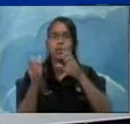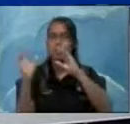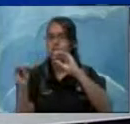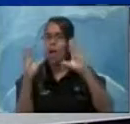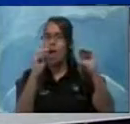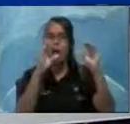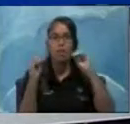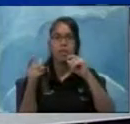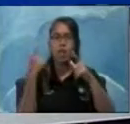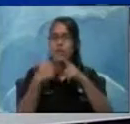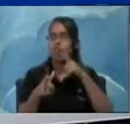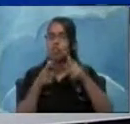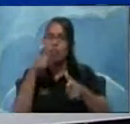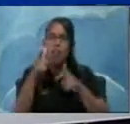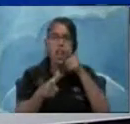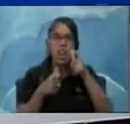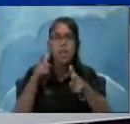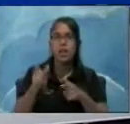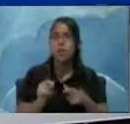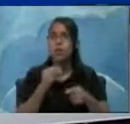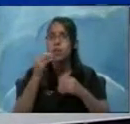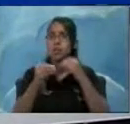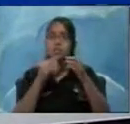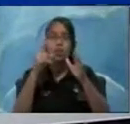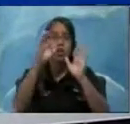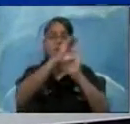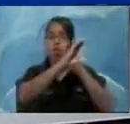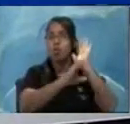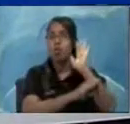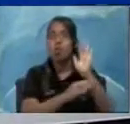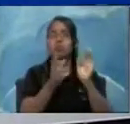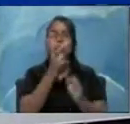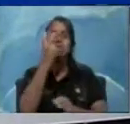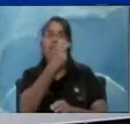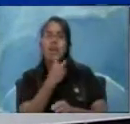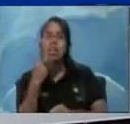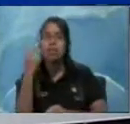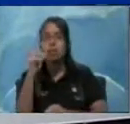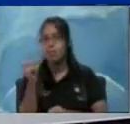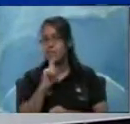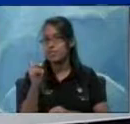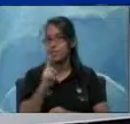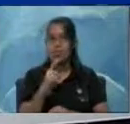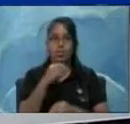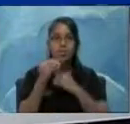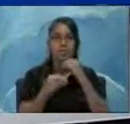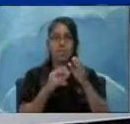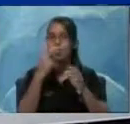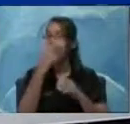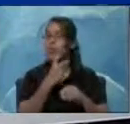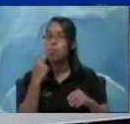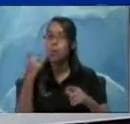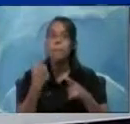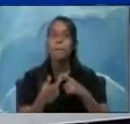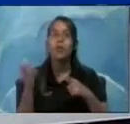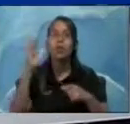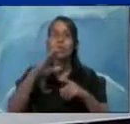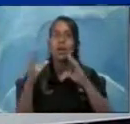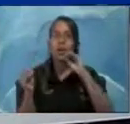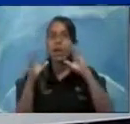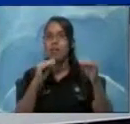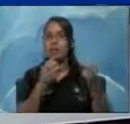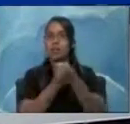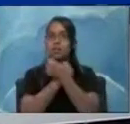otras lenguas hicieron curso de idioma no pero estaban hablando